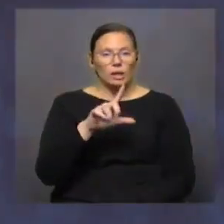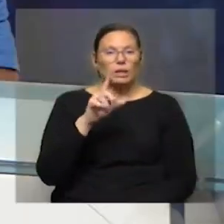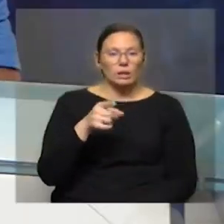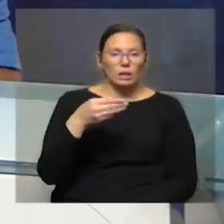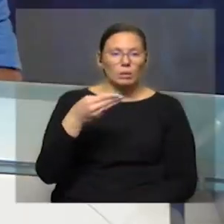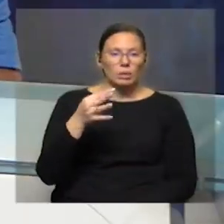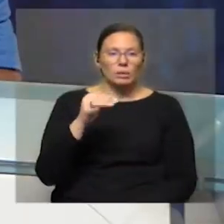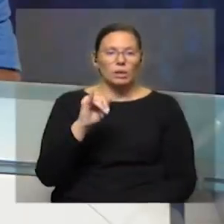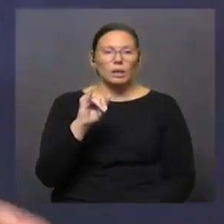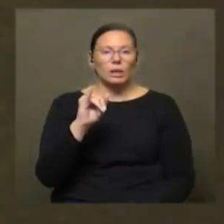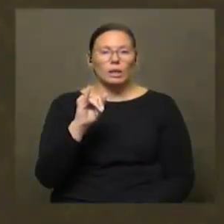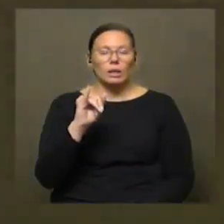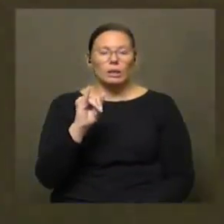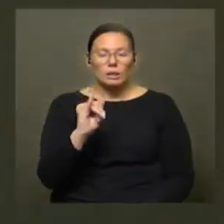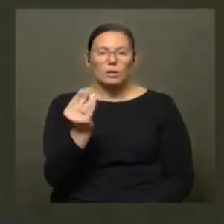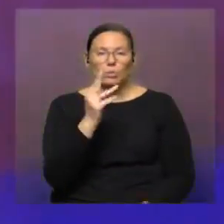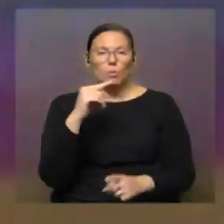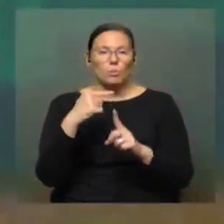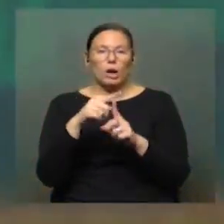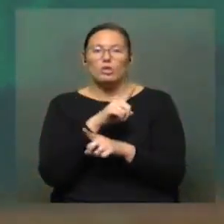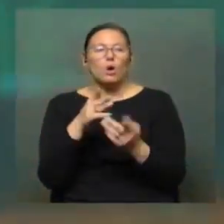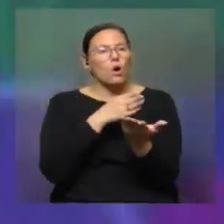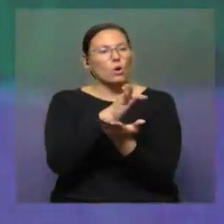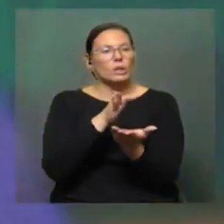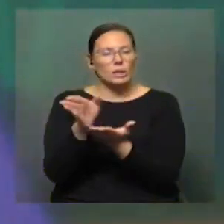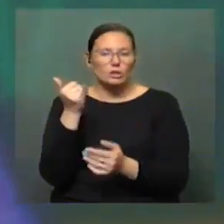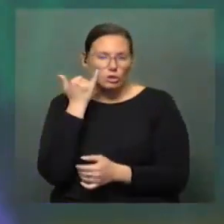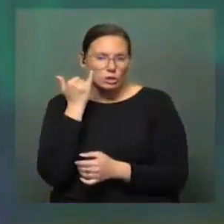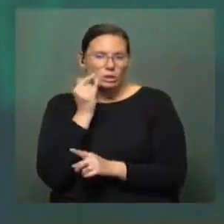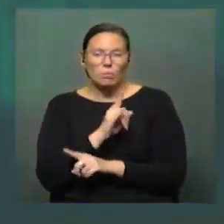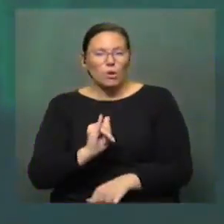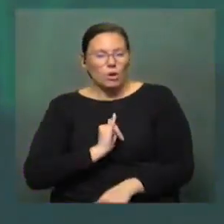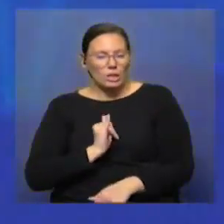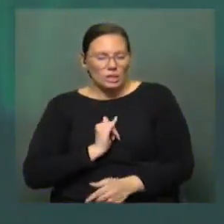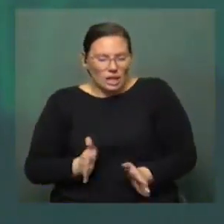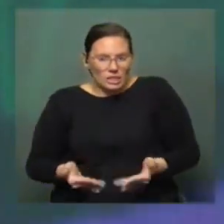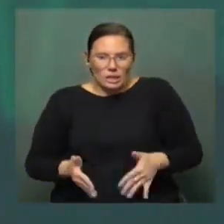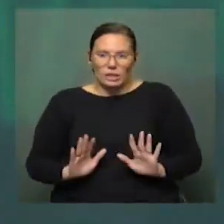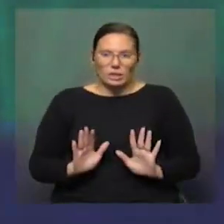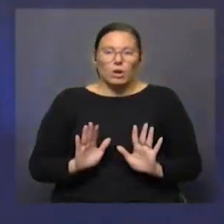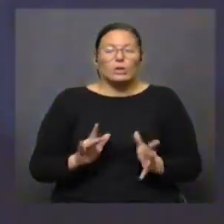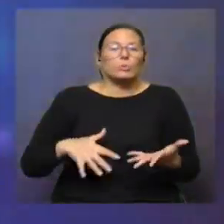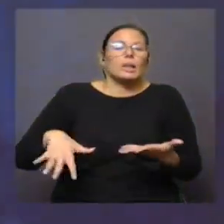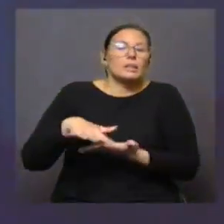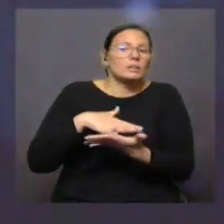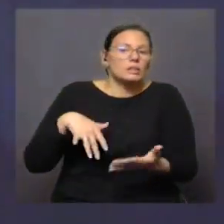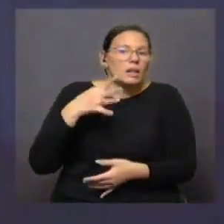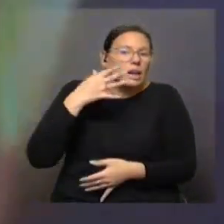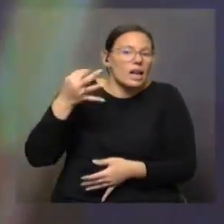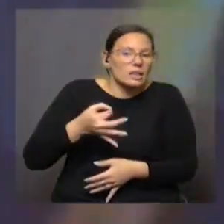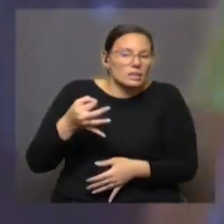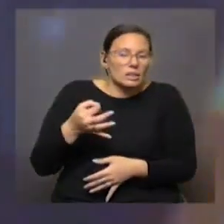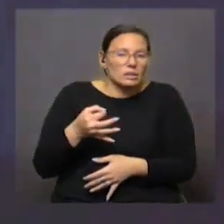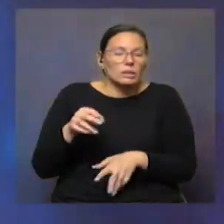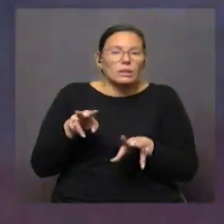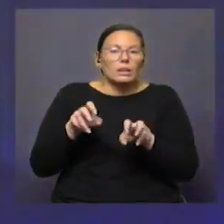LGBTIQ+, no es ni una orientación sexual ni tampoco una identidad de género, sino que es una realidad que tiene que ver